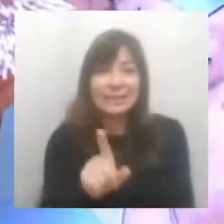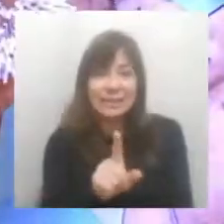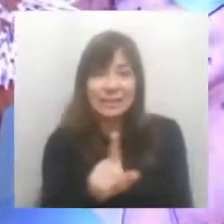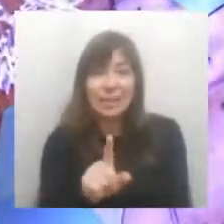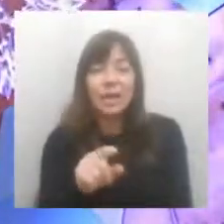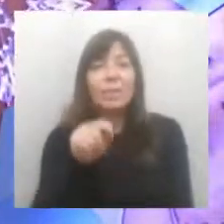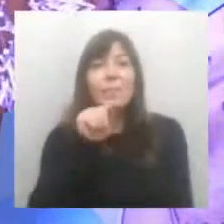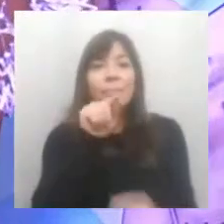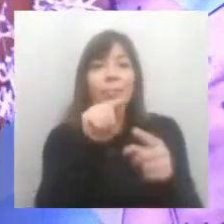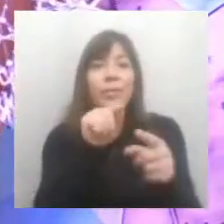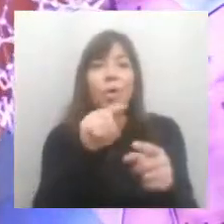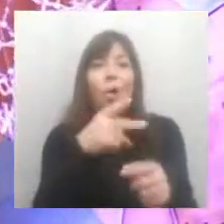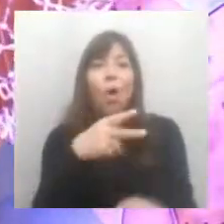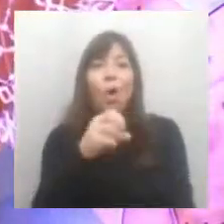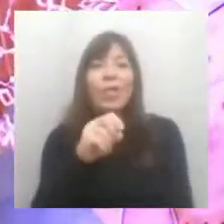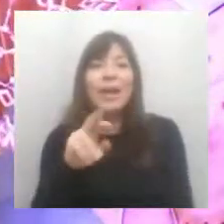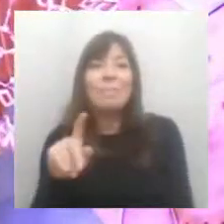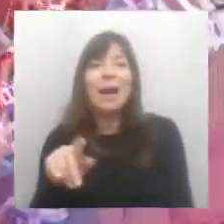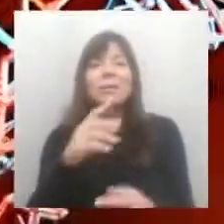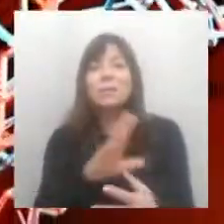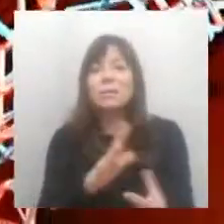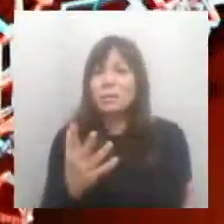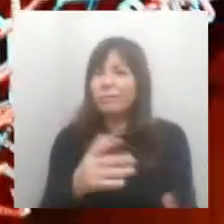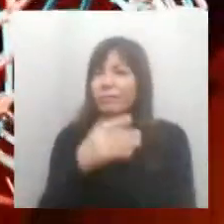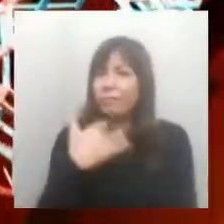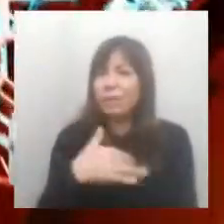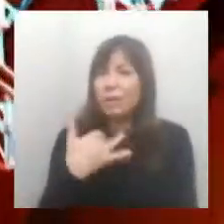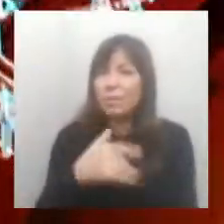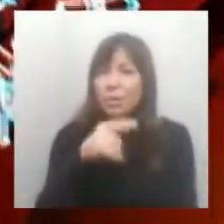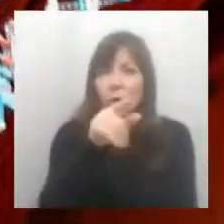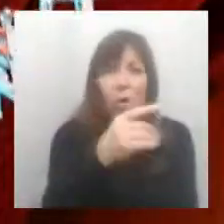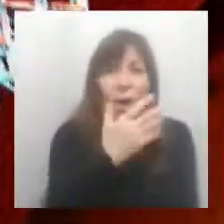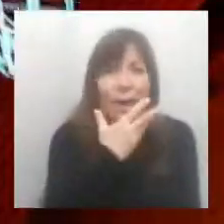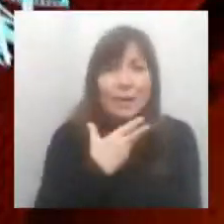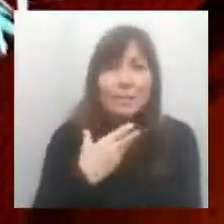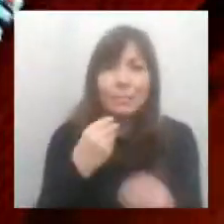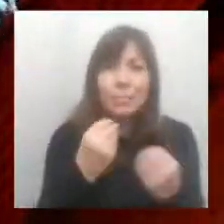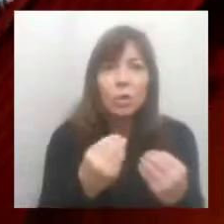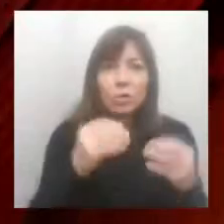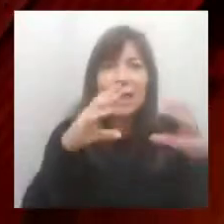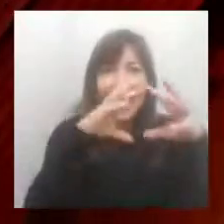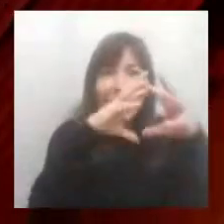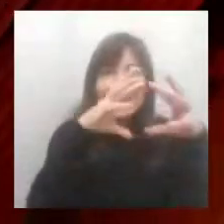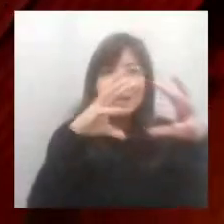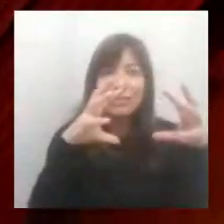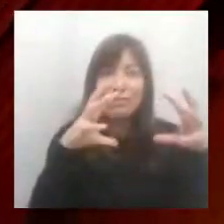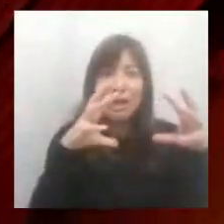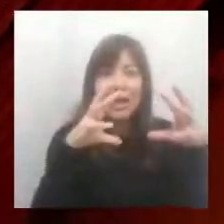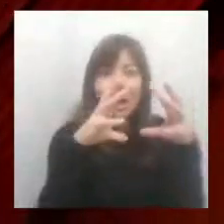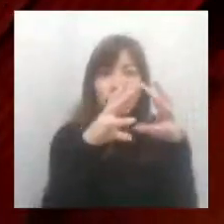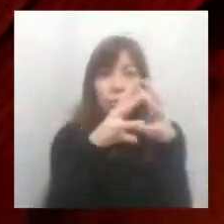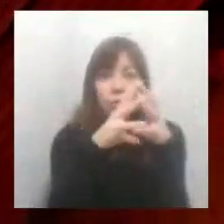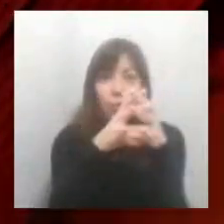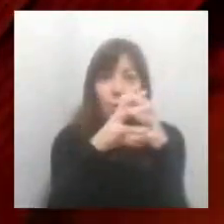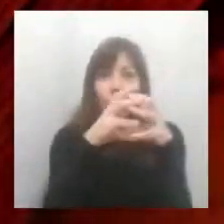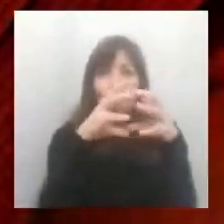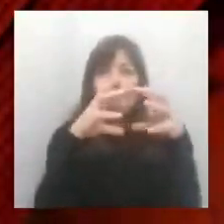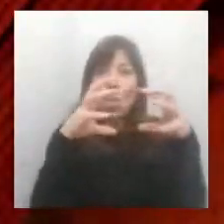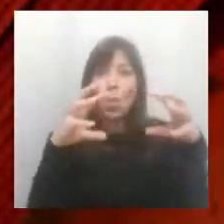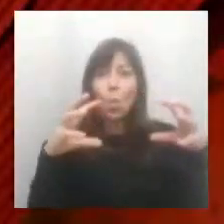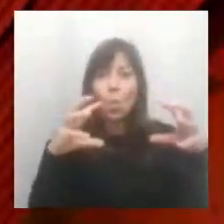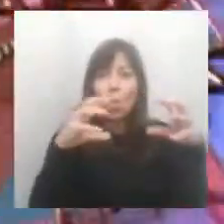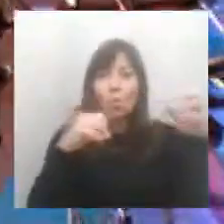Y son bien particulares. Les voy a comentar que estas esferas son piezas de aluminio, son plegables. Y en